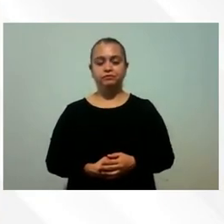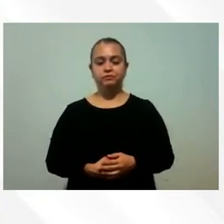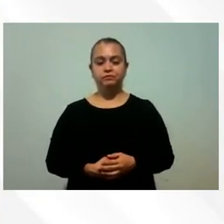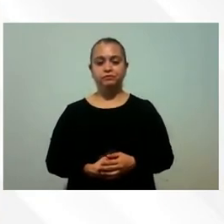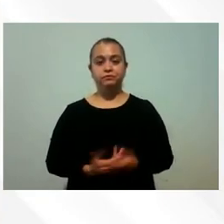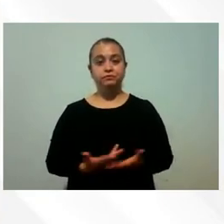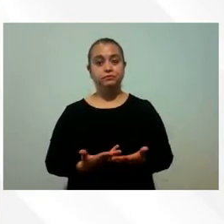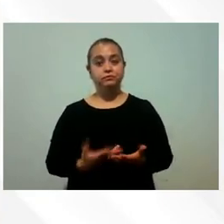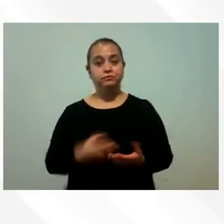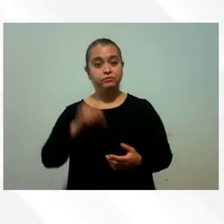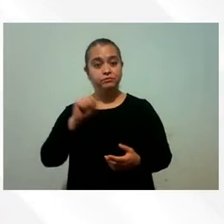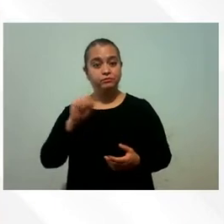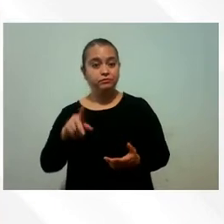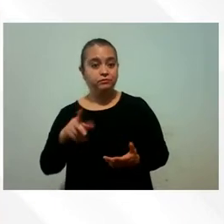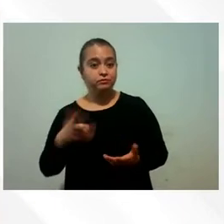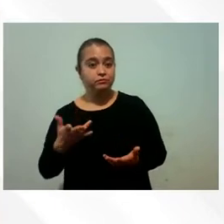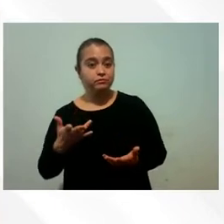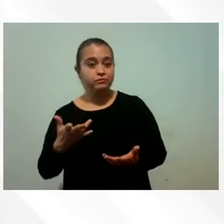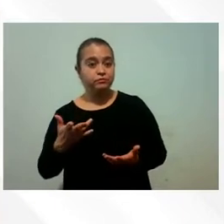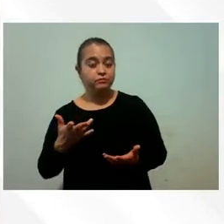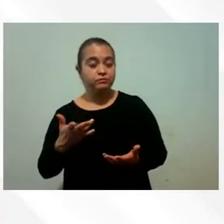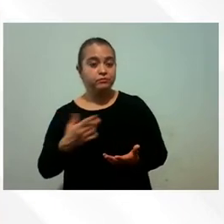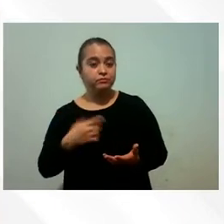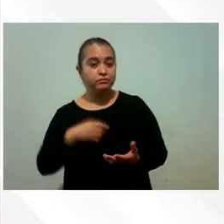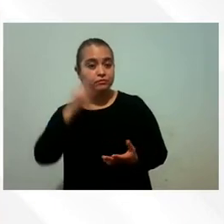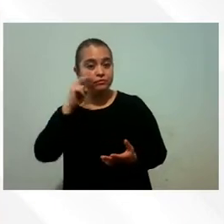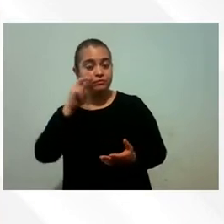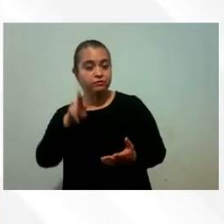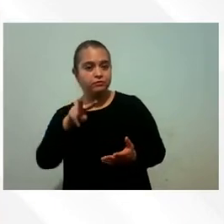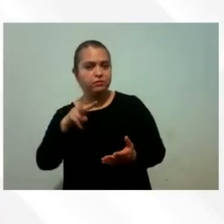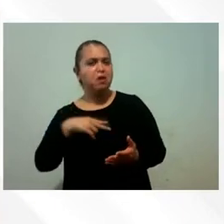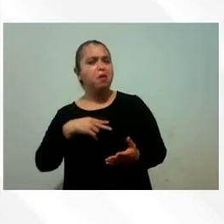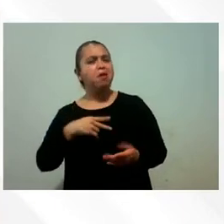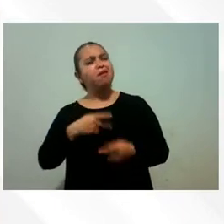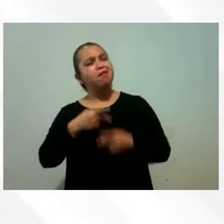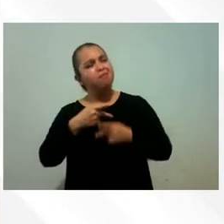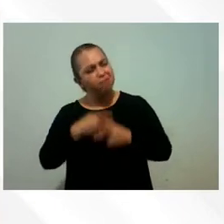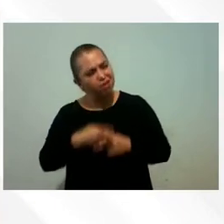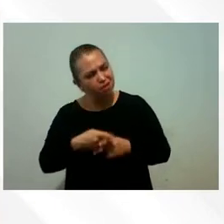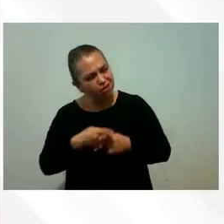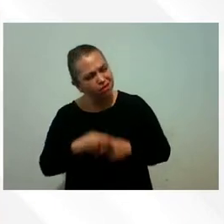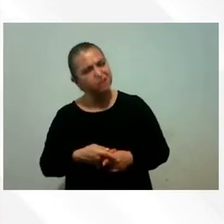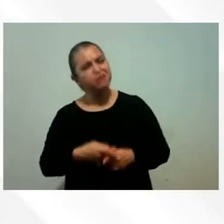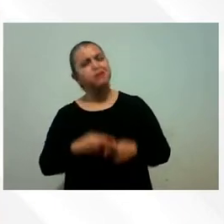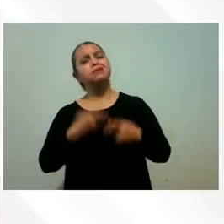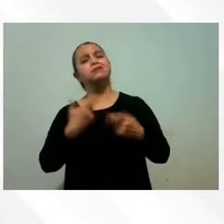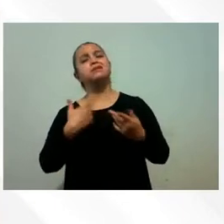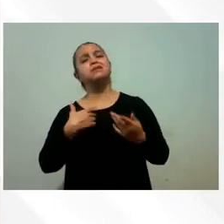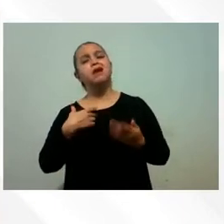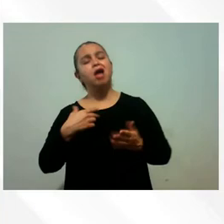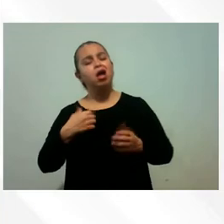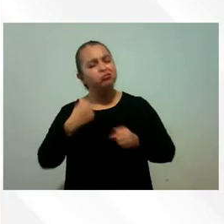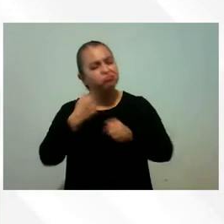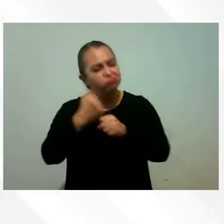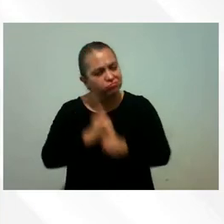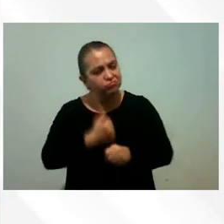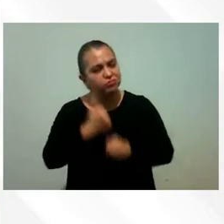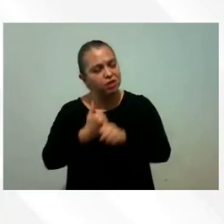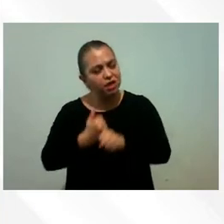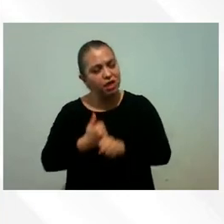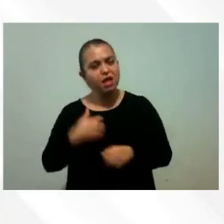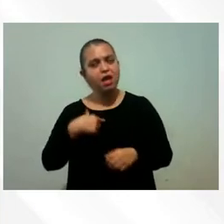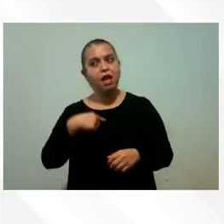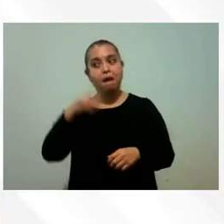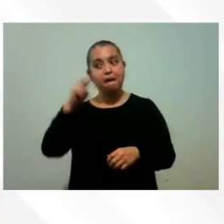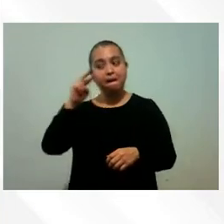Y también creo es tener muy presente la paciencia, la perseverancia y creer en nuestros estudiantes para que